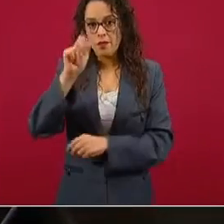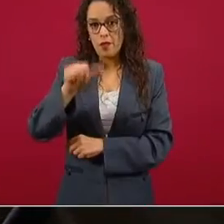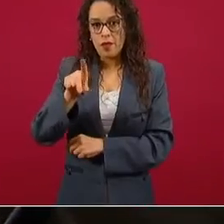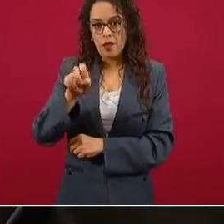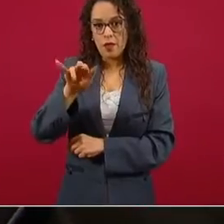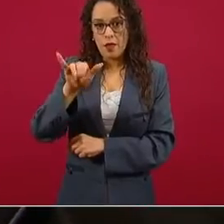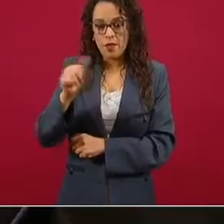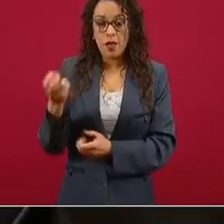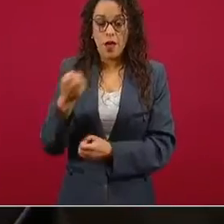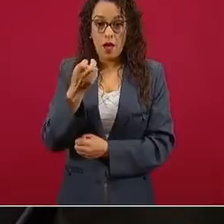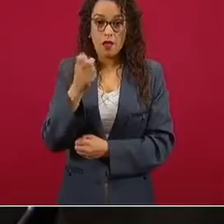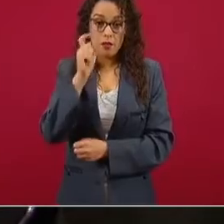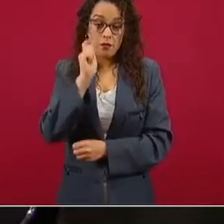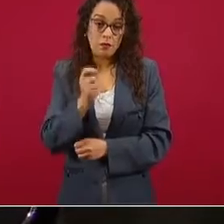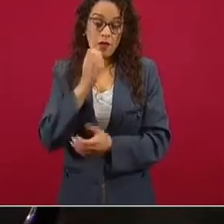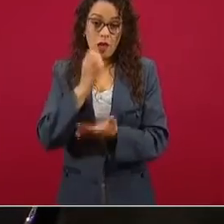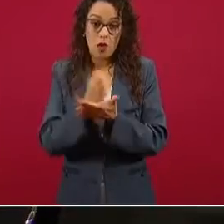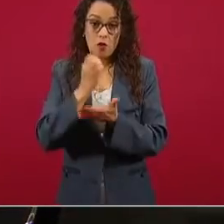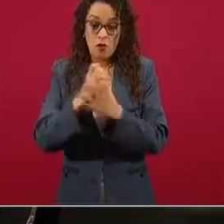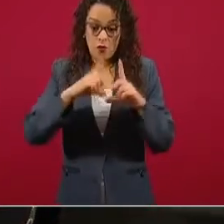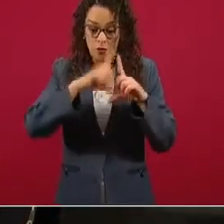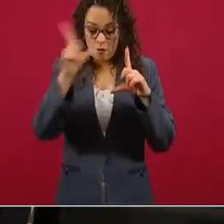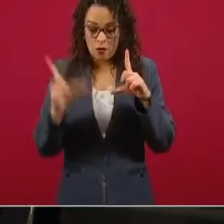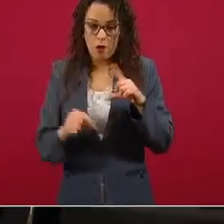la economía nacional